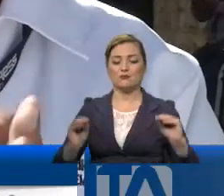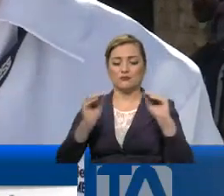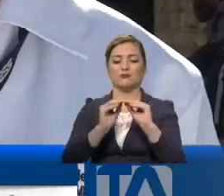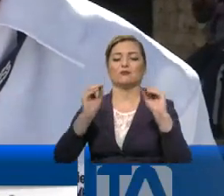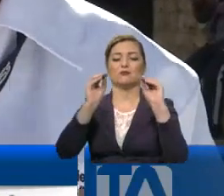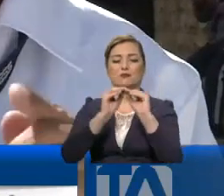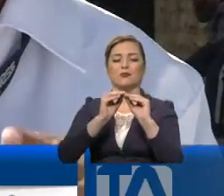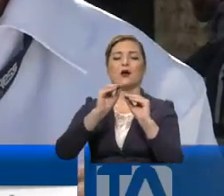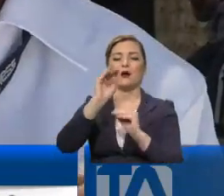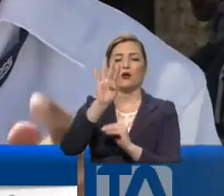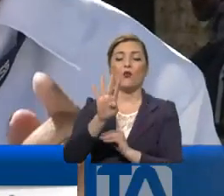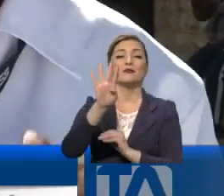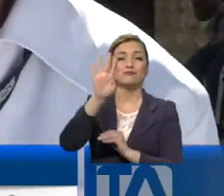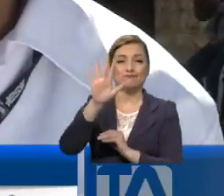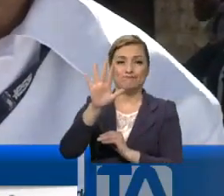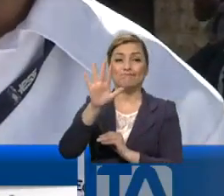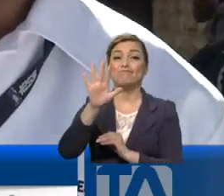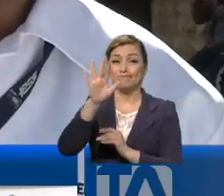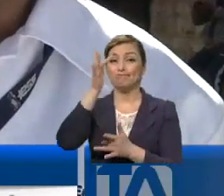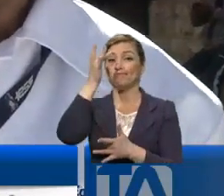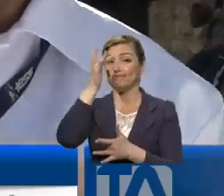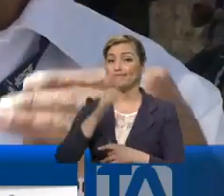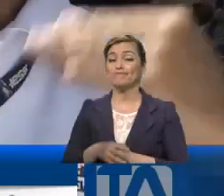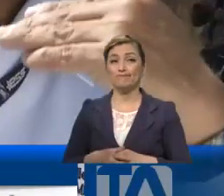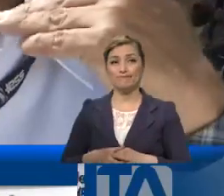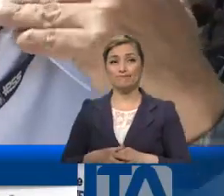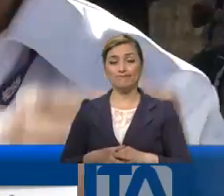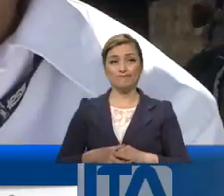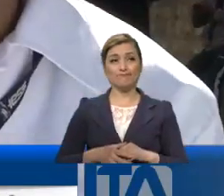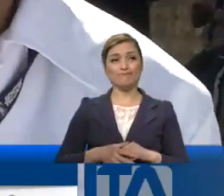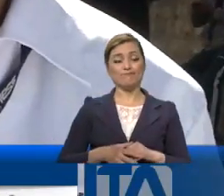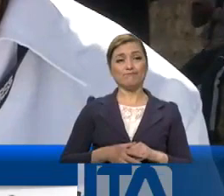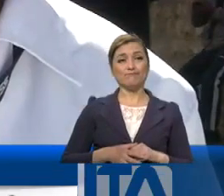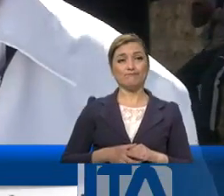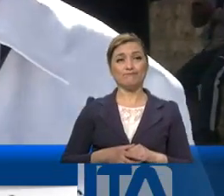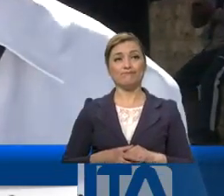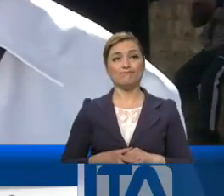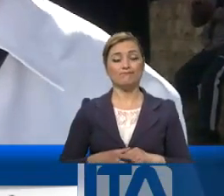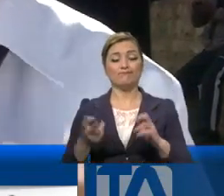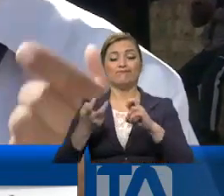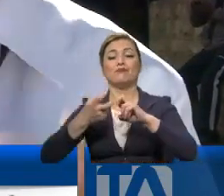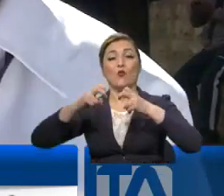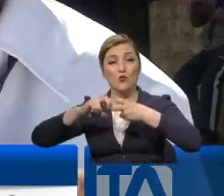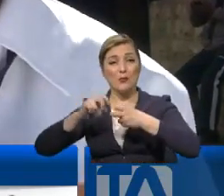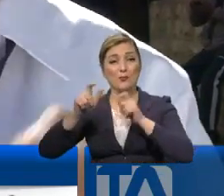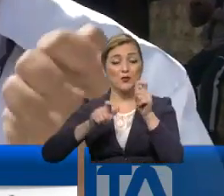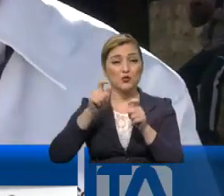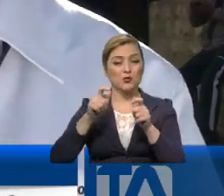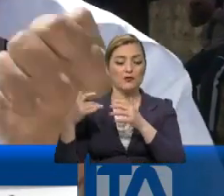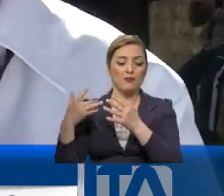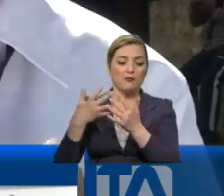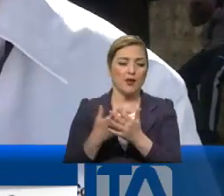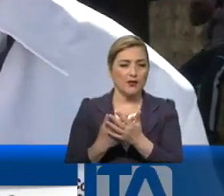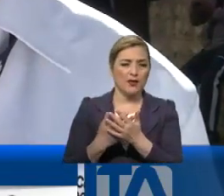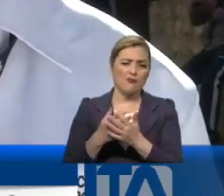incrementó paulatinamente hasta tener ahora 45 pacientes. Pero más allá de esa situación, el problema es que los pacientes